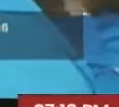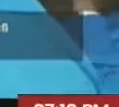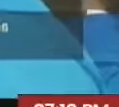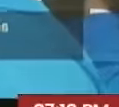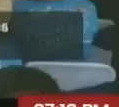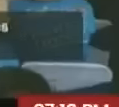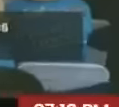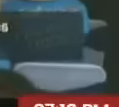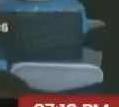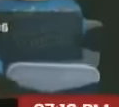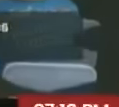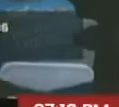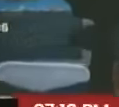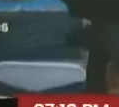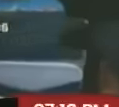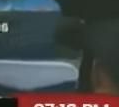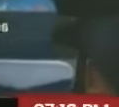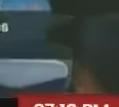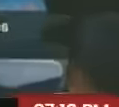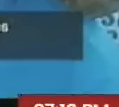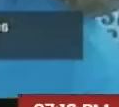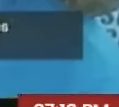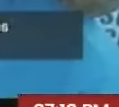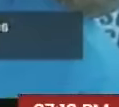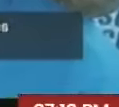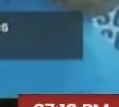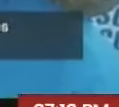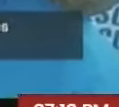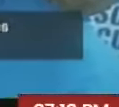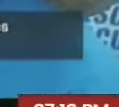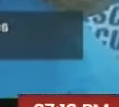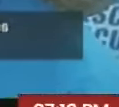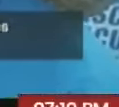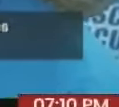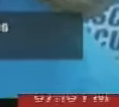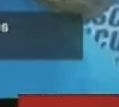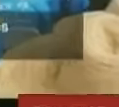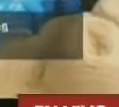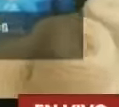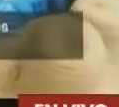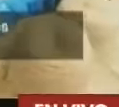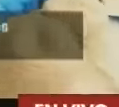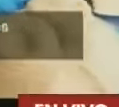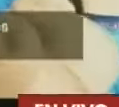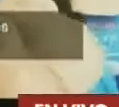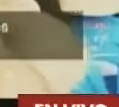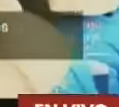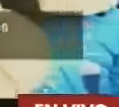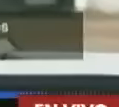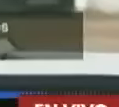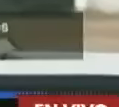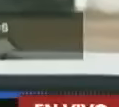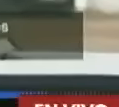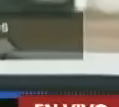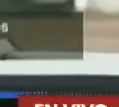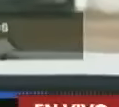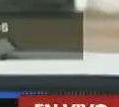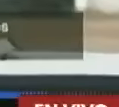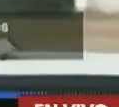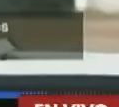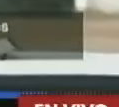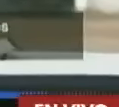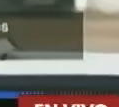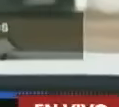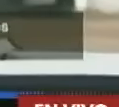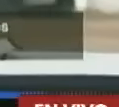primeros 4 meses del año ha aumentado el 72% de captura de